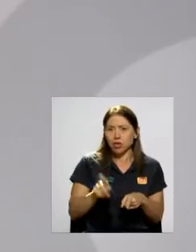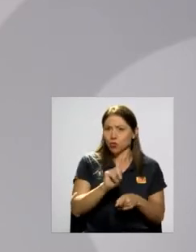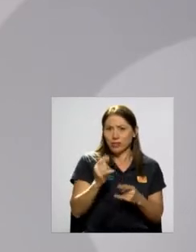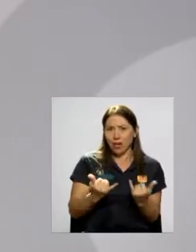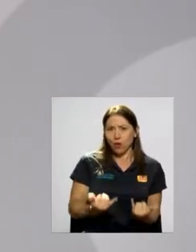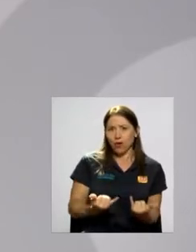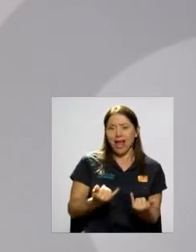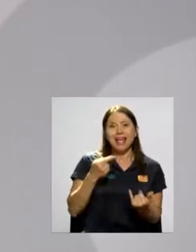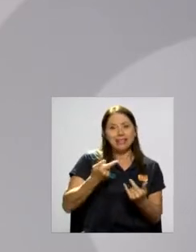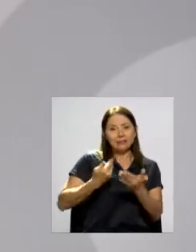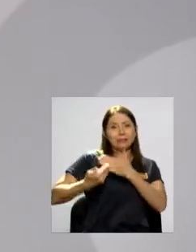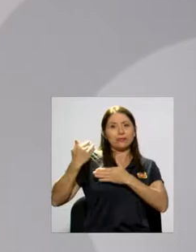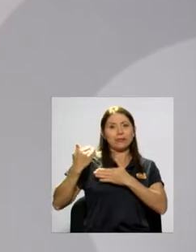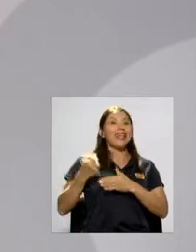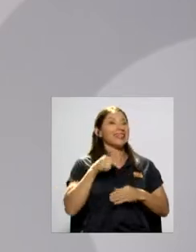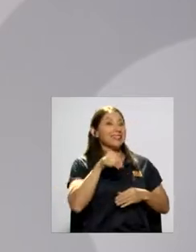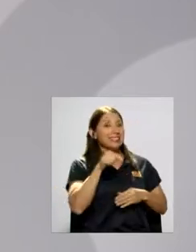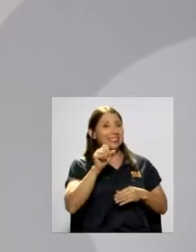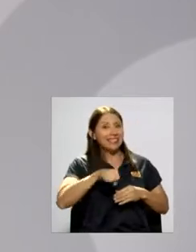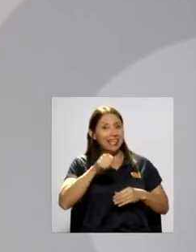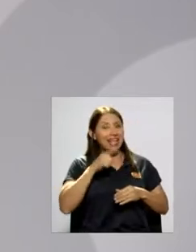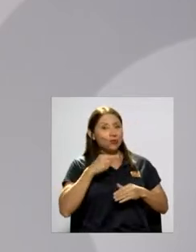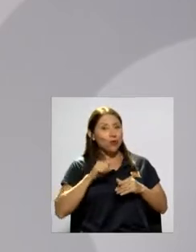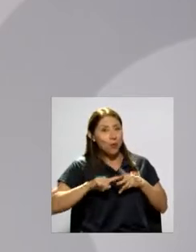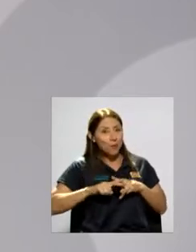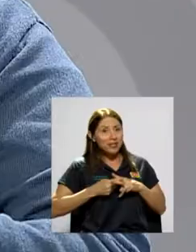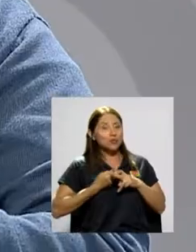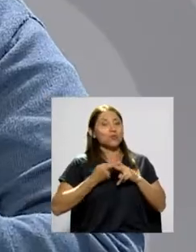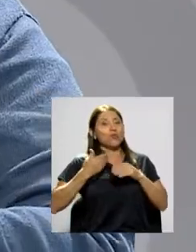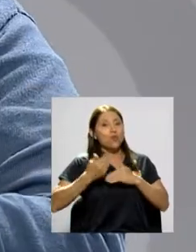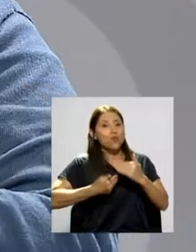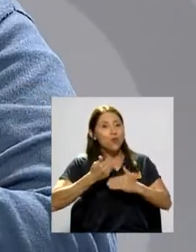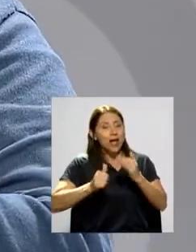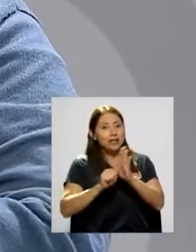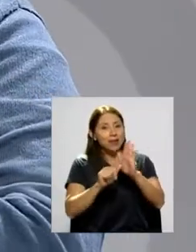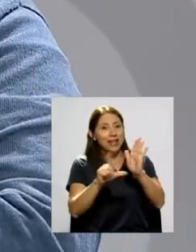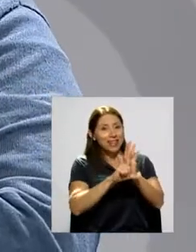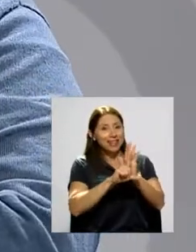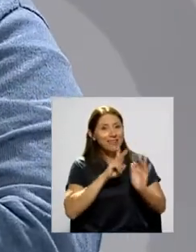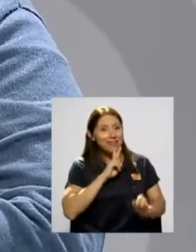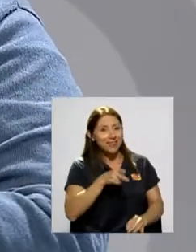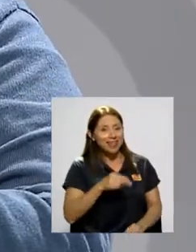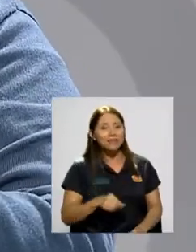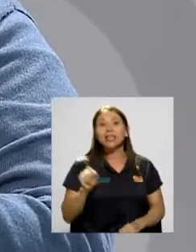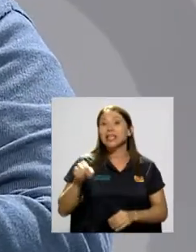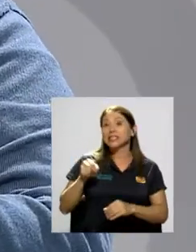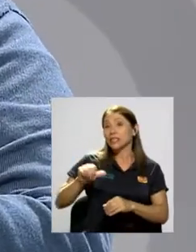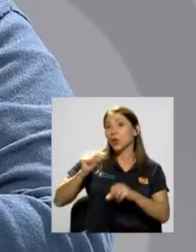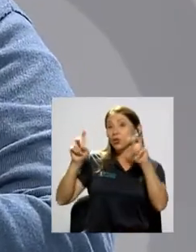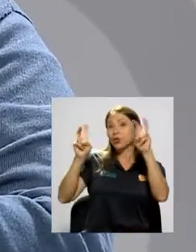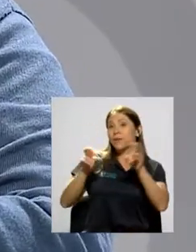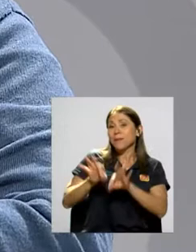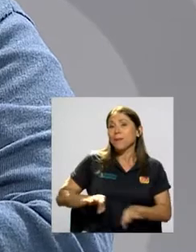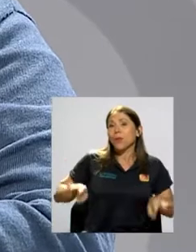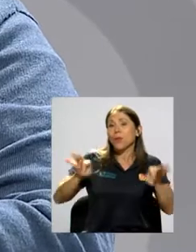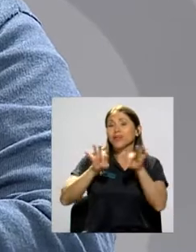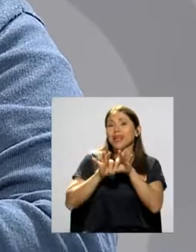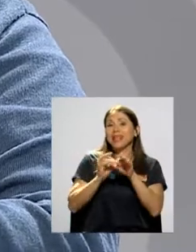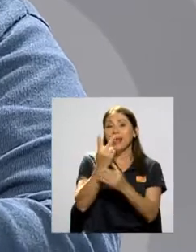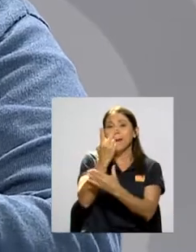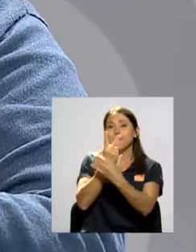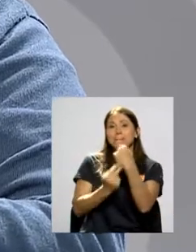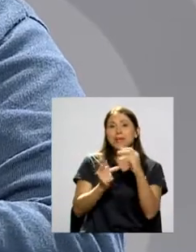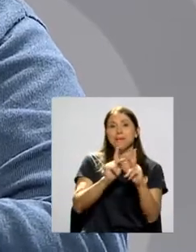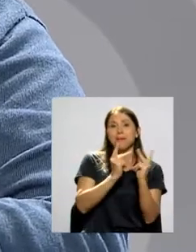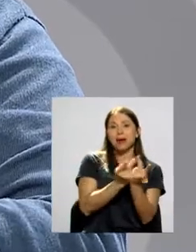tenemos algunos... Ese fue el camino que se fue labrando desde, desde la Asamblea Legislativa, ¿verdad? Y el otro tema que me parece importante es el tema del bipartidismo. Recordemos